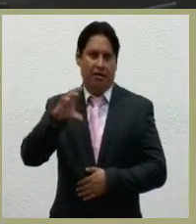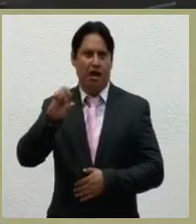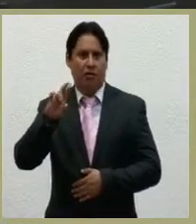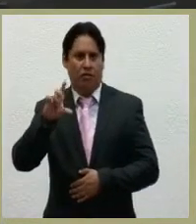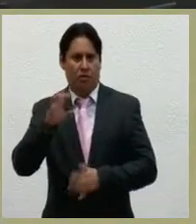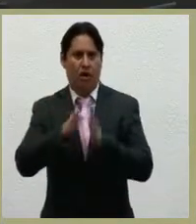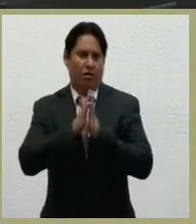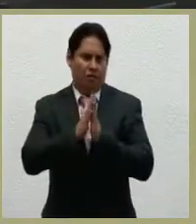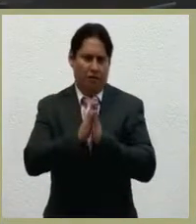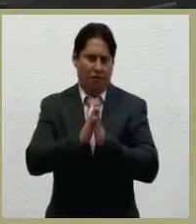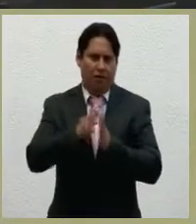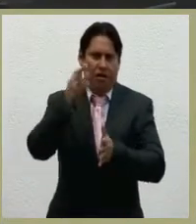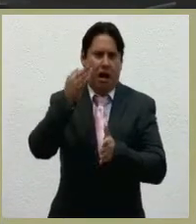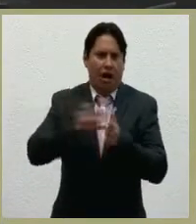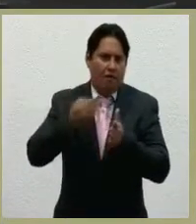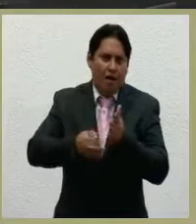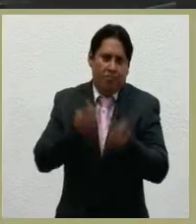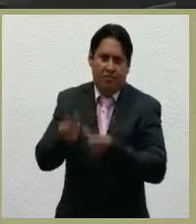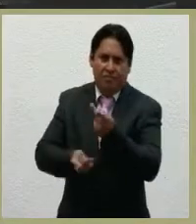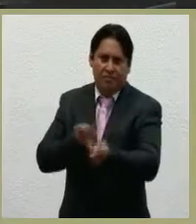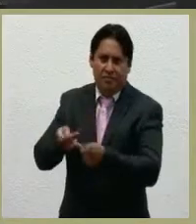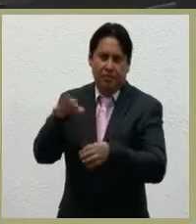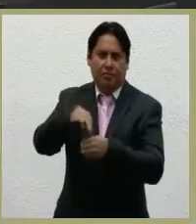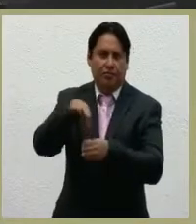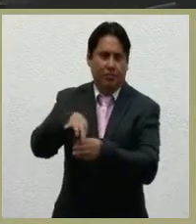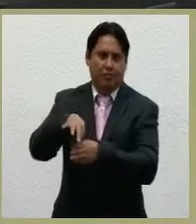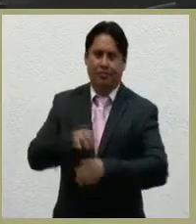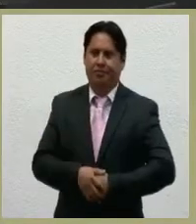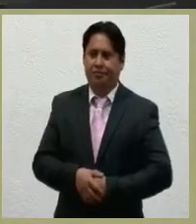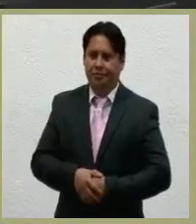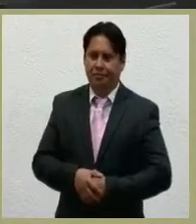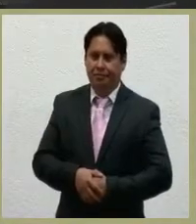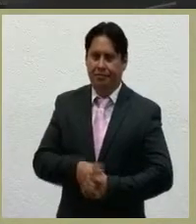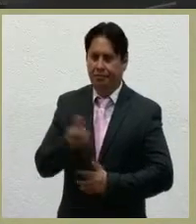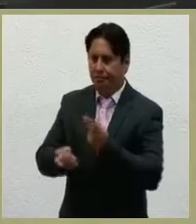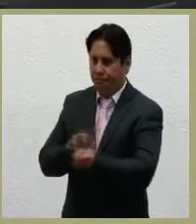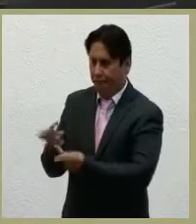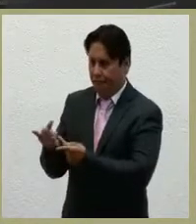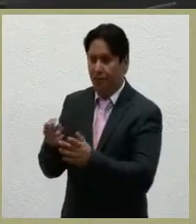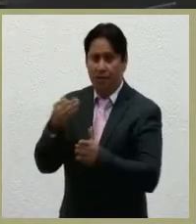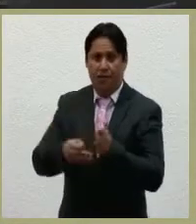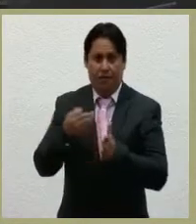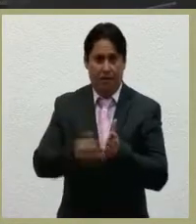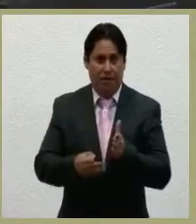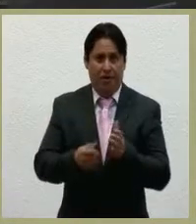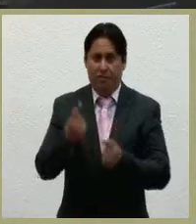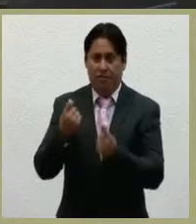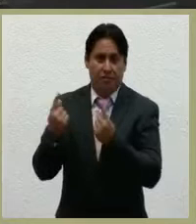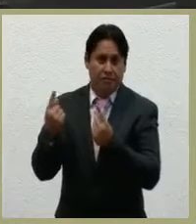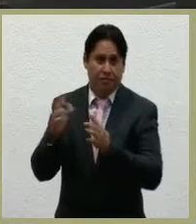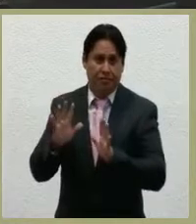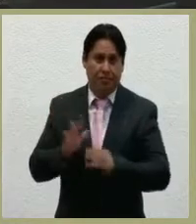sirva a verificar si falta algún diputado por emitir su voto. Se pregunta a la Honorable Asamblea si falta algún legislador por emitir su voto.